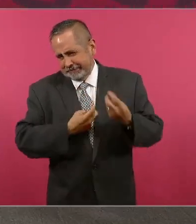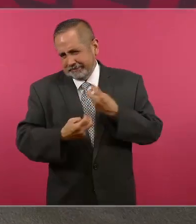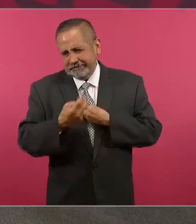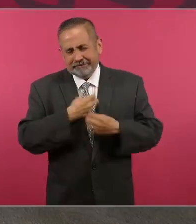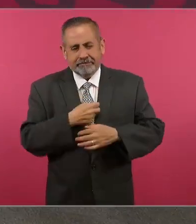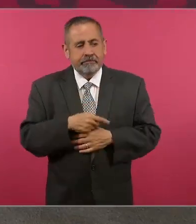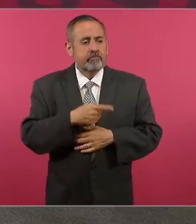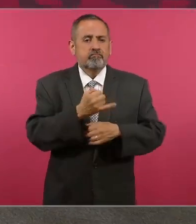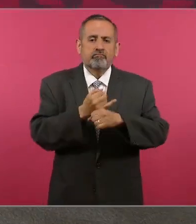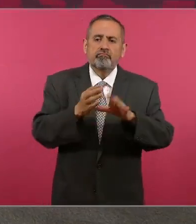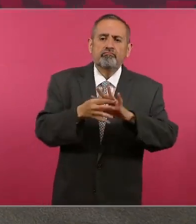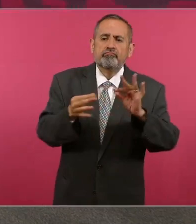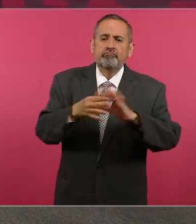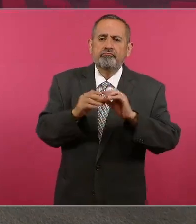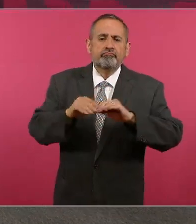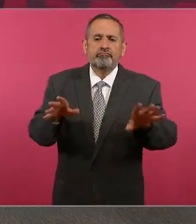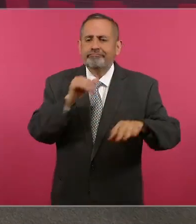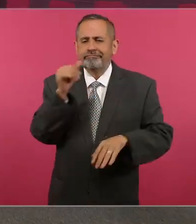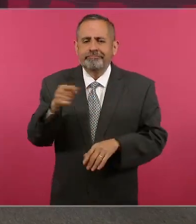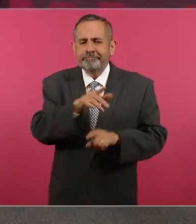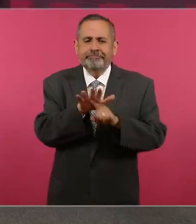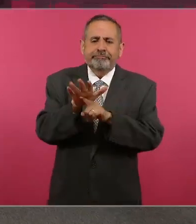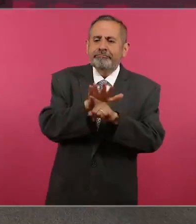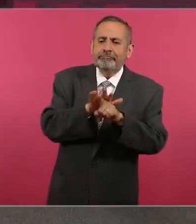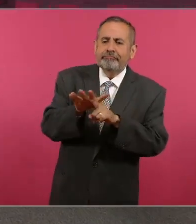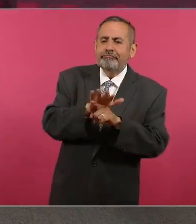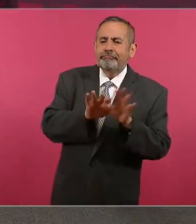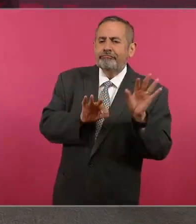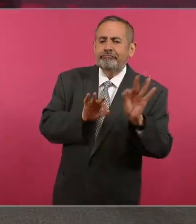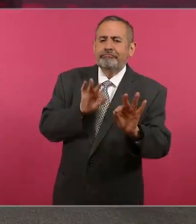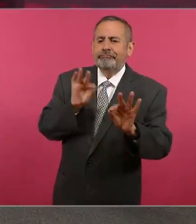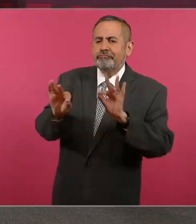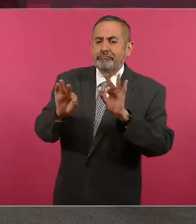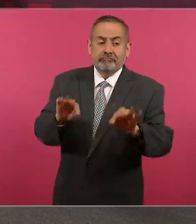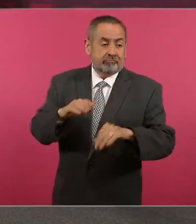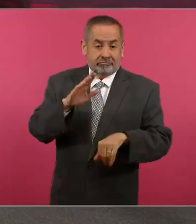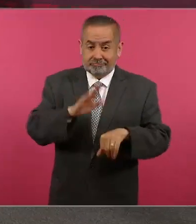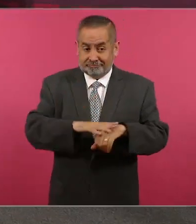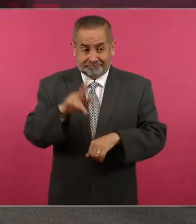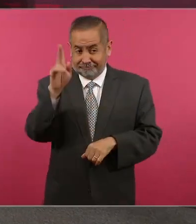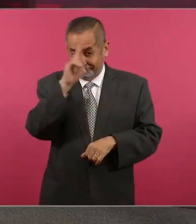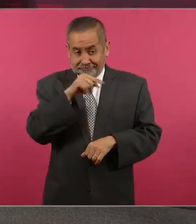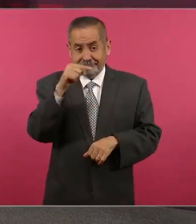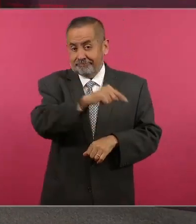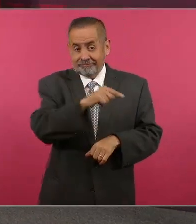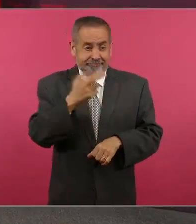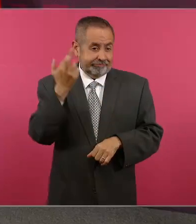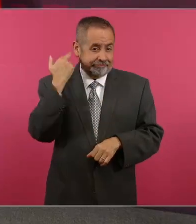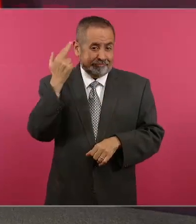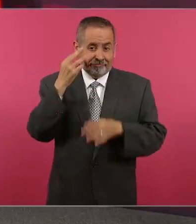No informan, manipulan. Fueron los que más manipularon